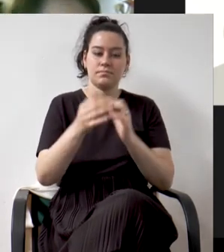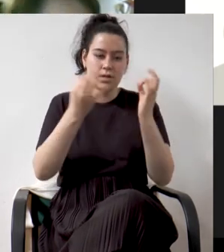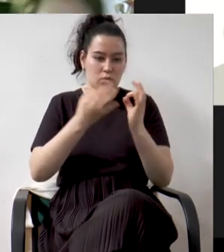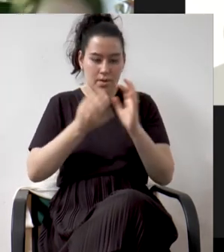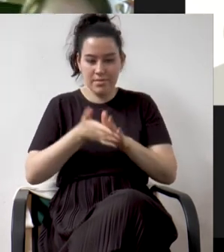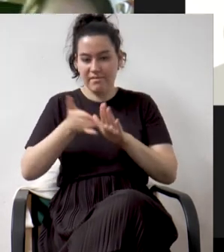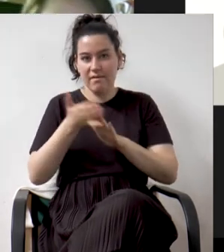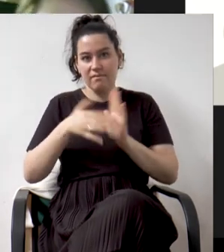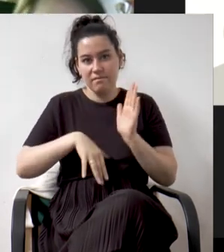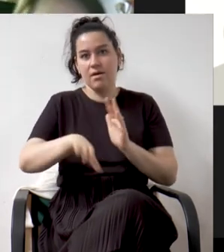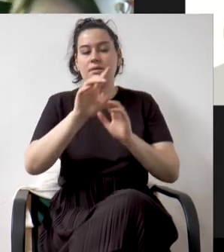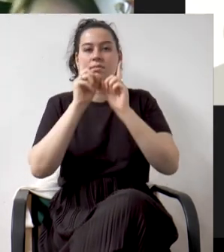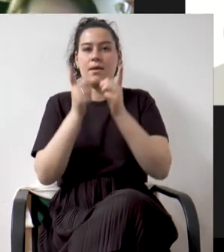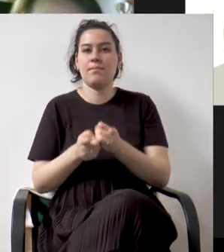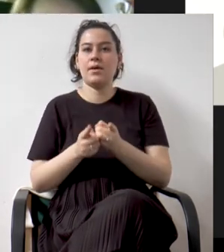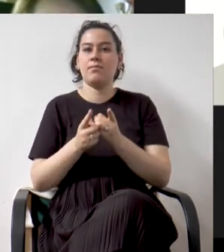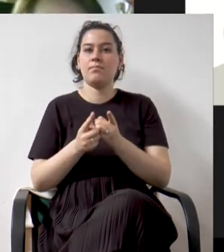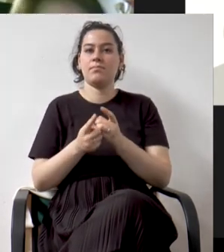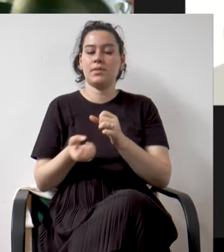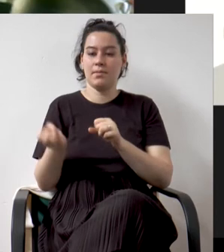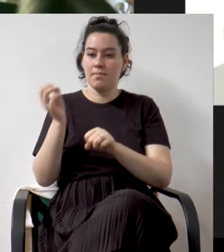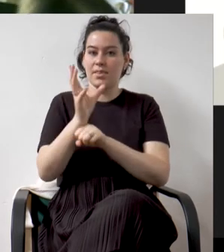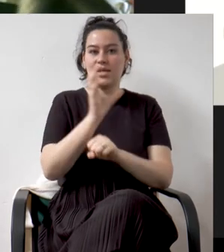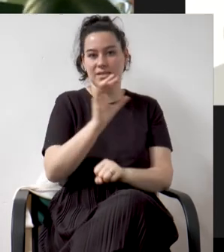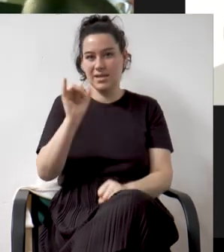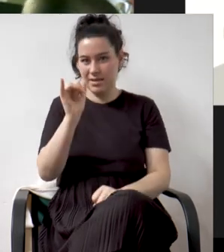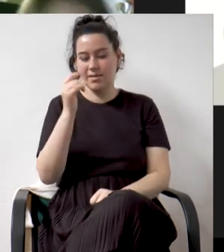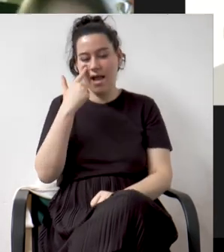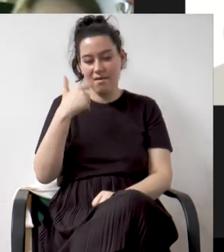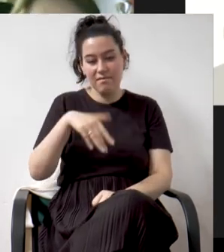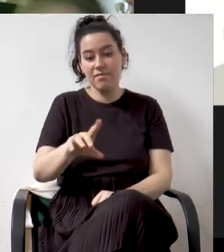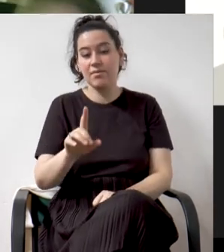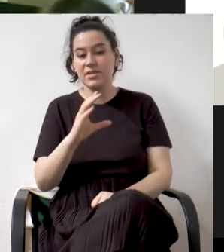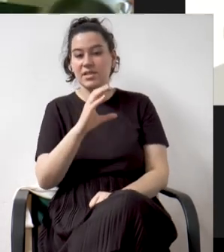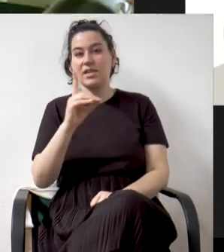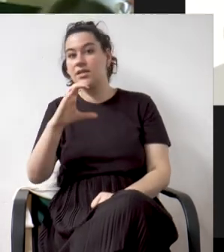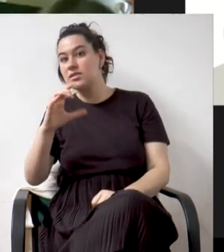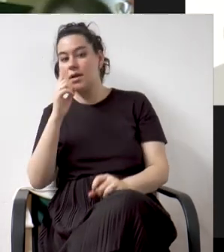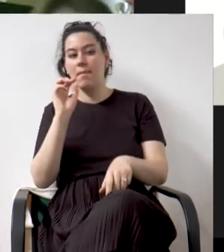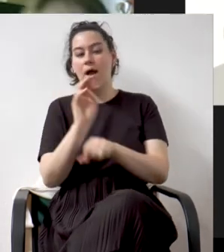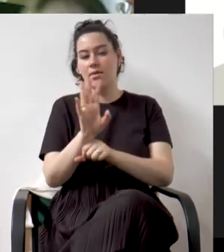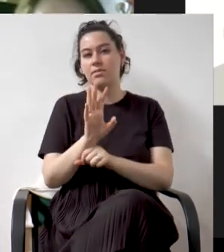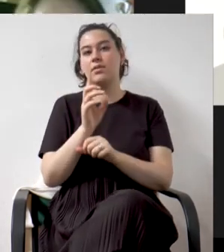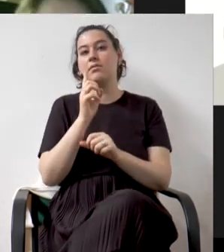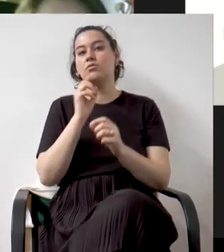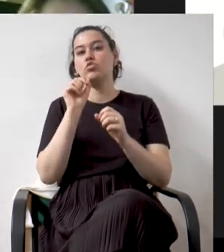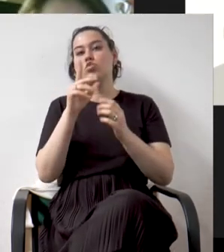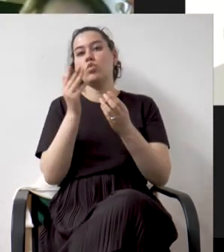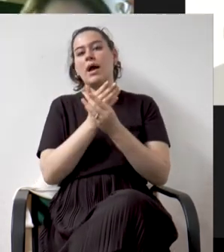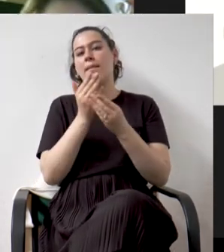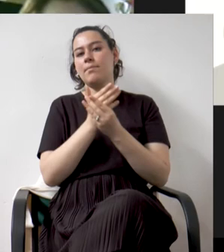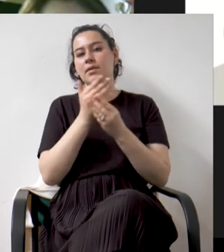seguramente va también a enviarle a la CCI, y posteriormente enviaremos al CDC su carpeta